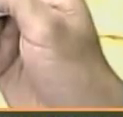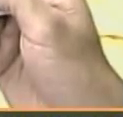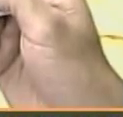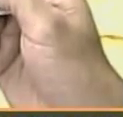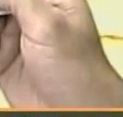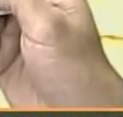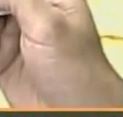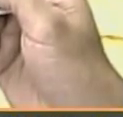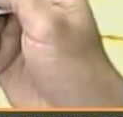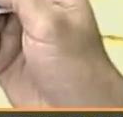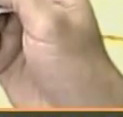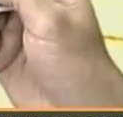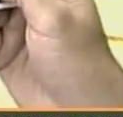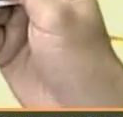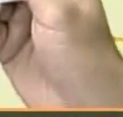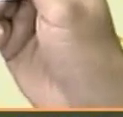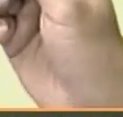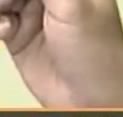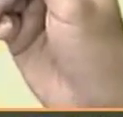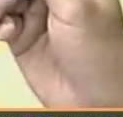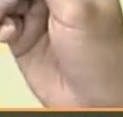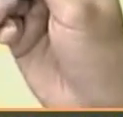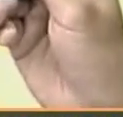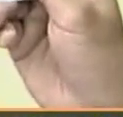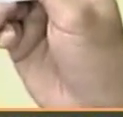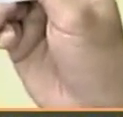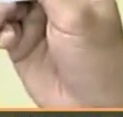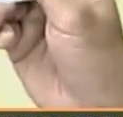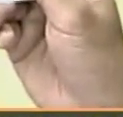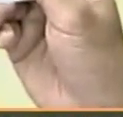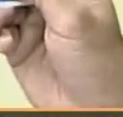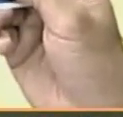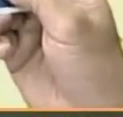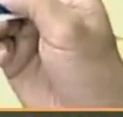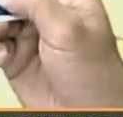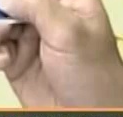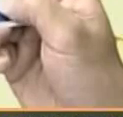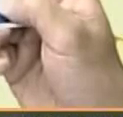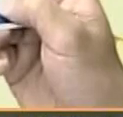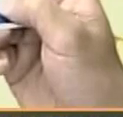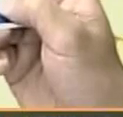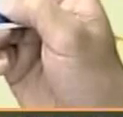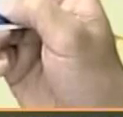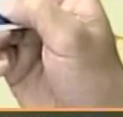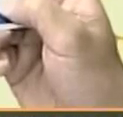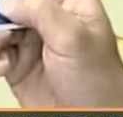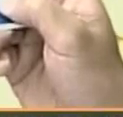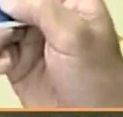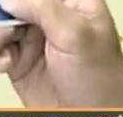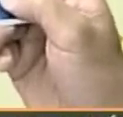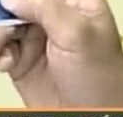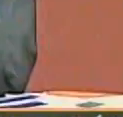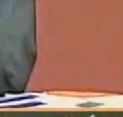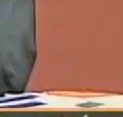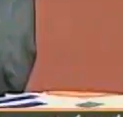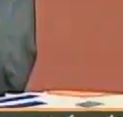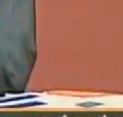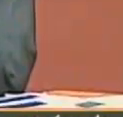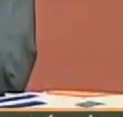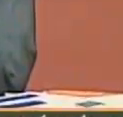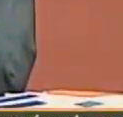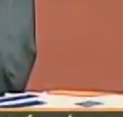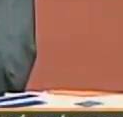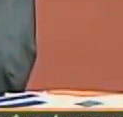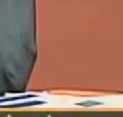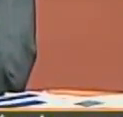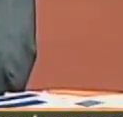16.835.538 unidades de medicamento. El promedio del precio de un medicamento en Colombia está en los $10, entre